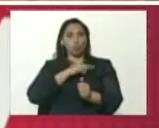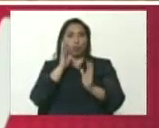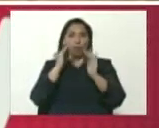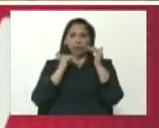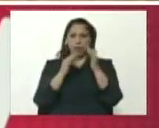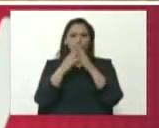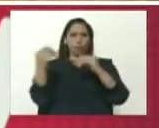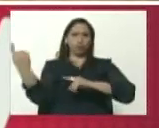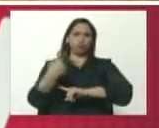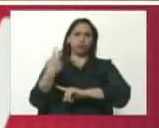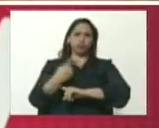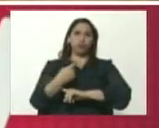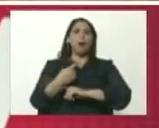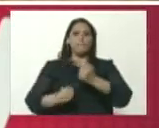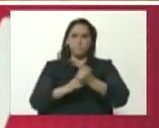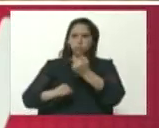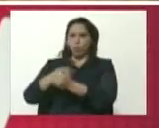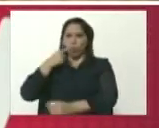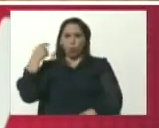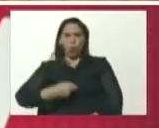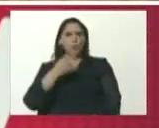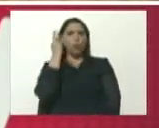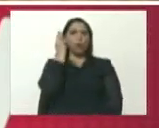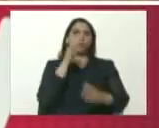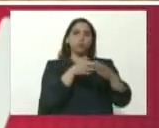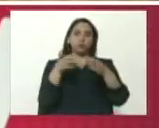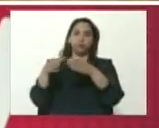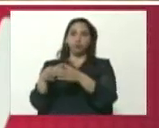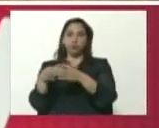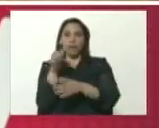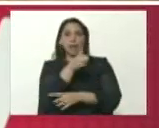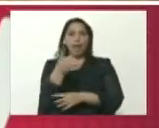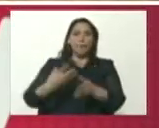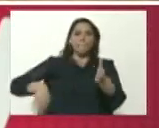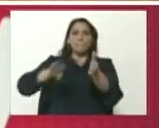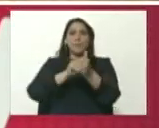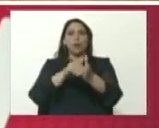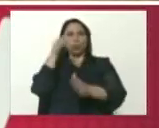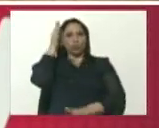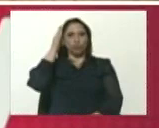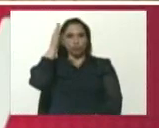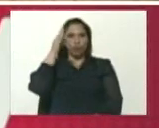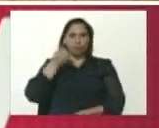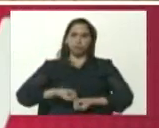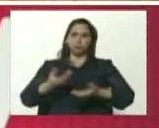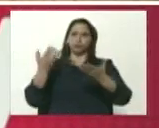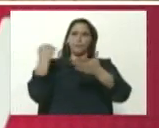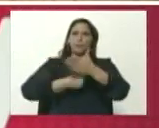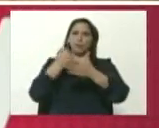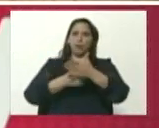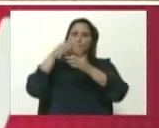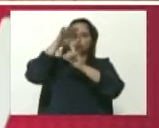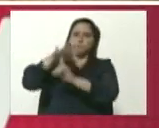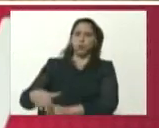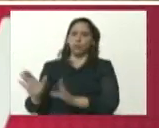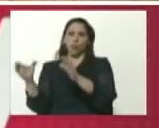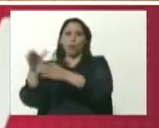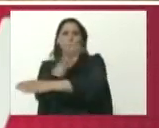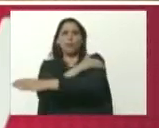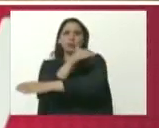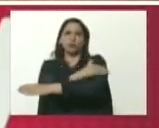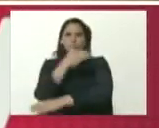sus orientaciones. Cuente usted con hombres y mujeres organizados, cada vez más conscientes para dar la batalla y derrotar a la derecha